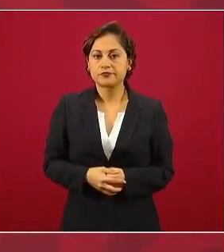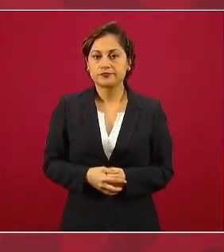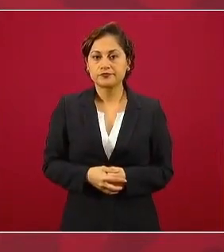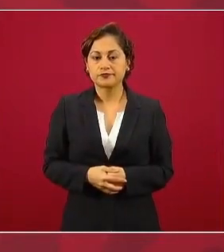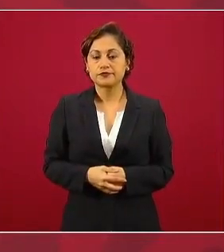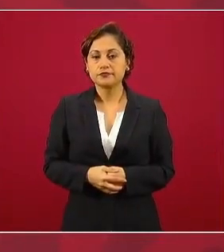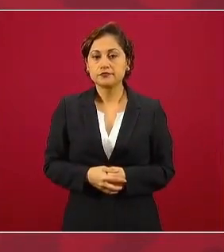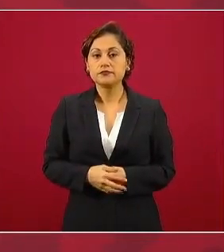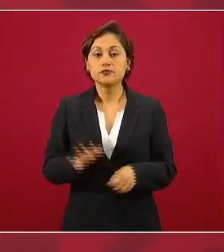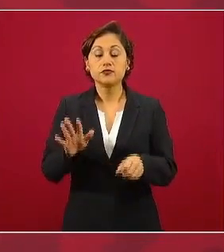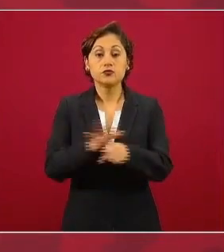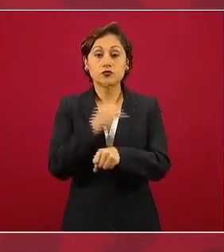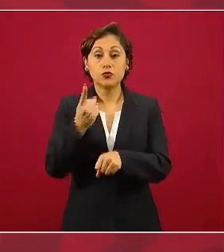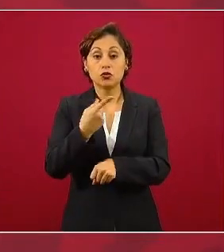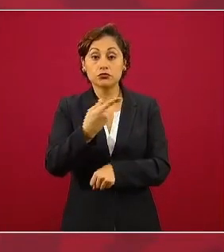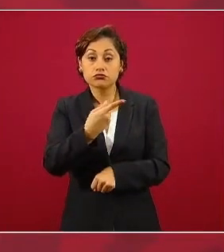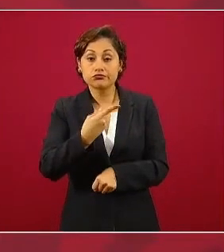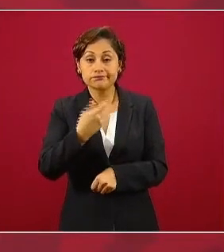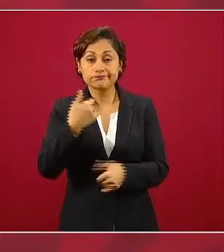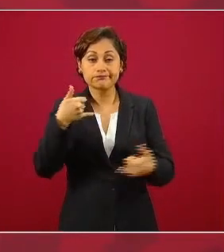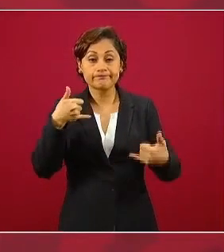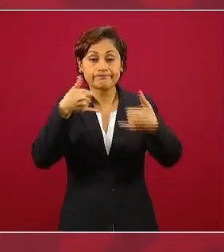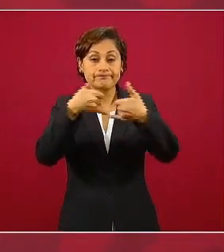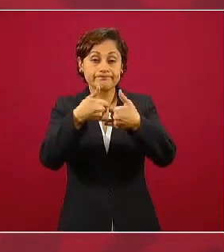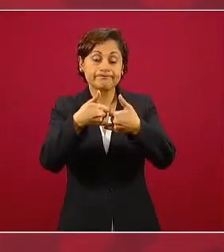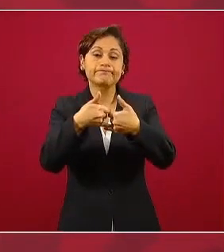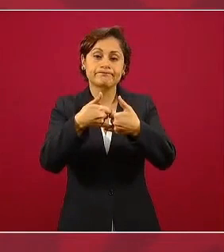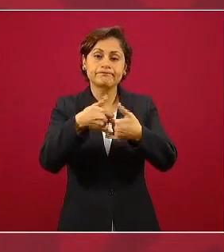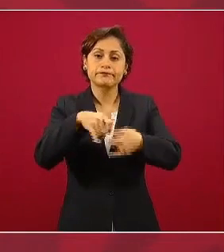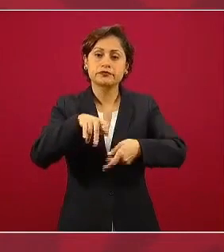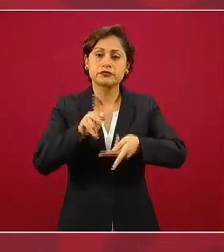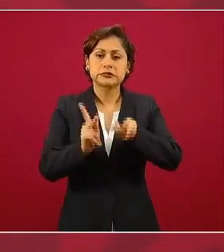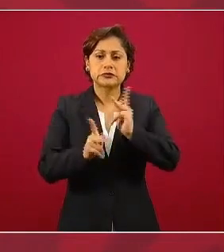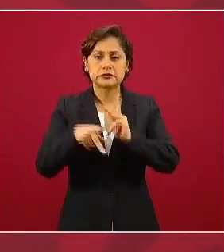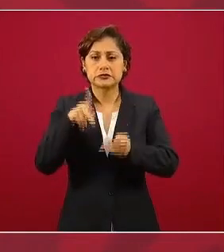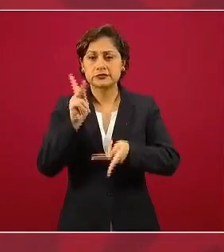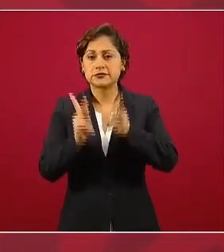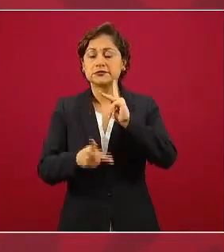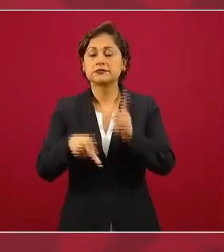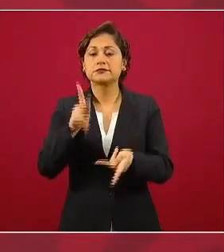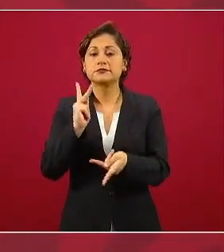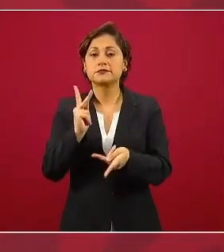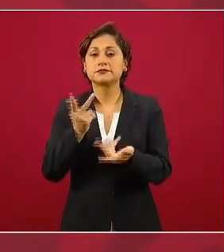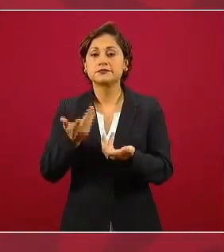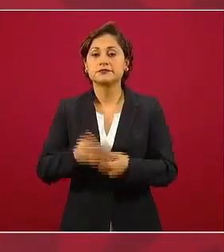tuvimos una conversación telefónica y ese día